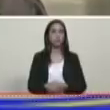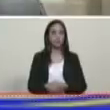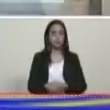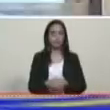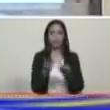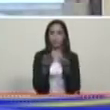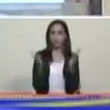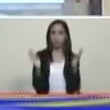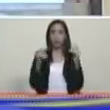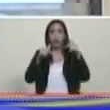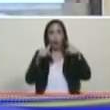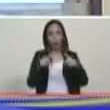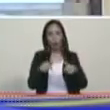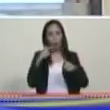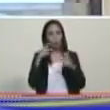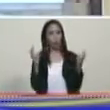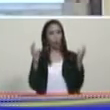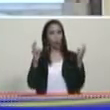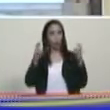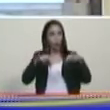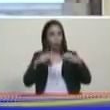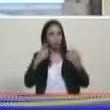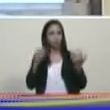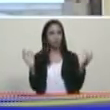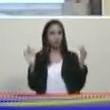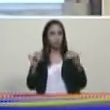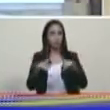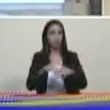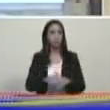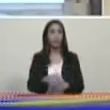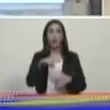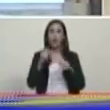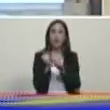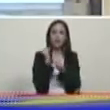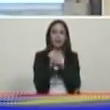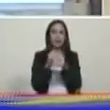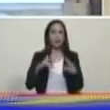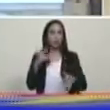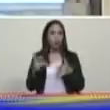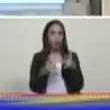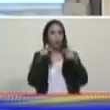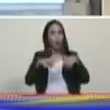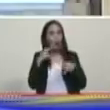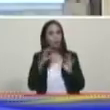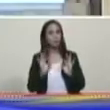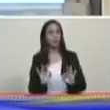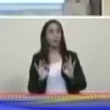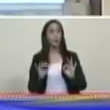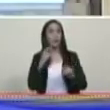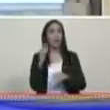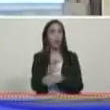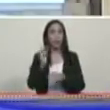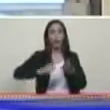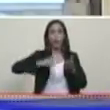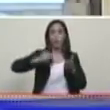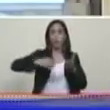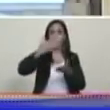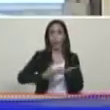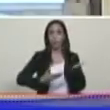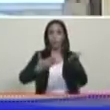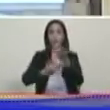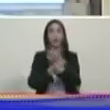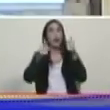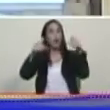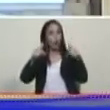compañero Hipólito Abreu. Aquí en esta jornada de trabajo voy a proceder de manera inmediata a firmar el decreto por el